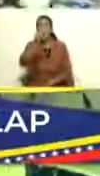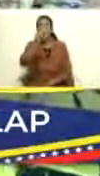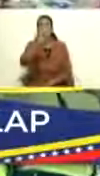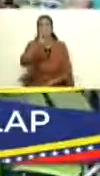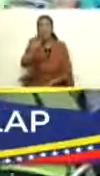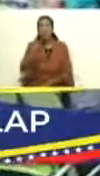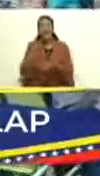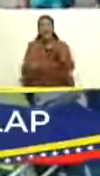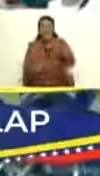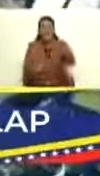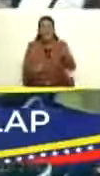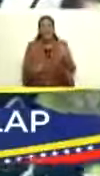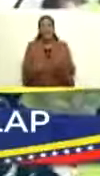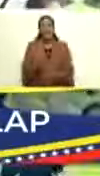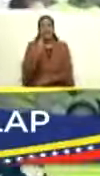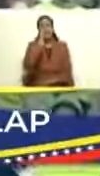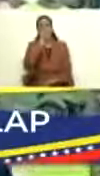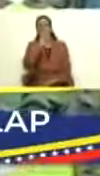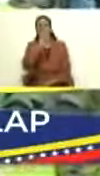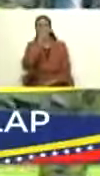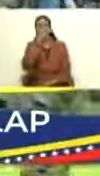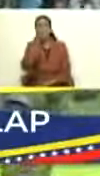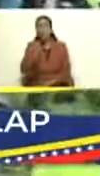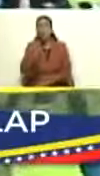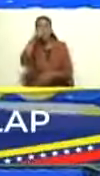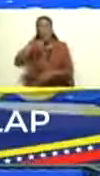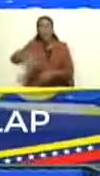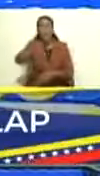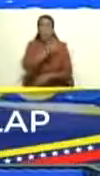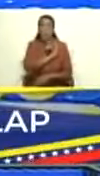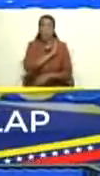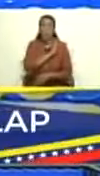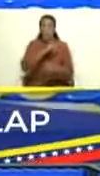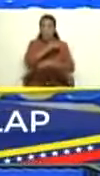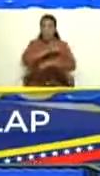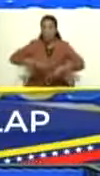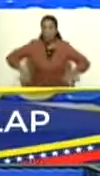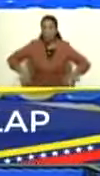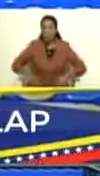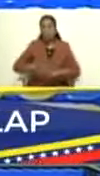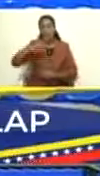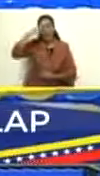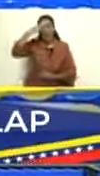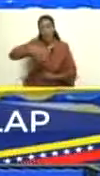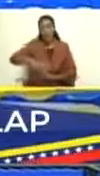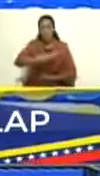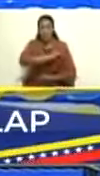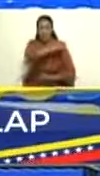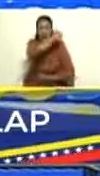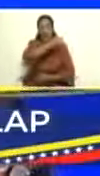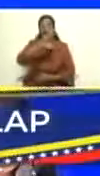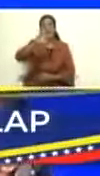tu hijo, Biscucuy. El capitán Escalona.